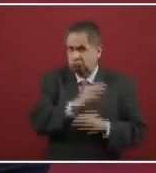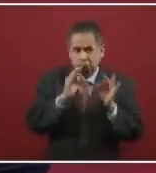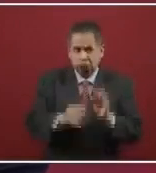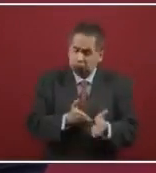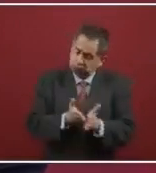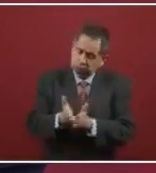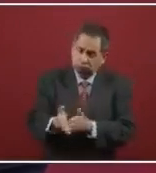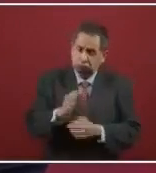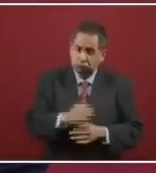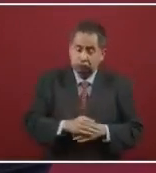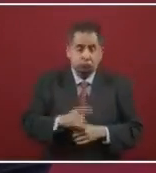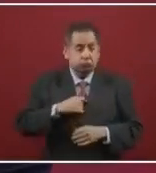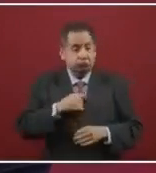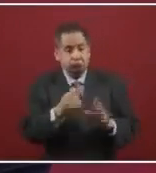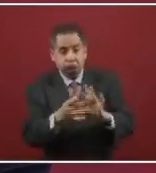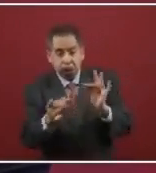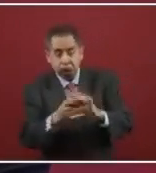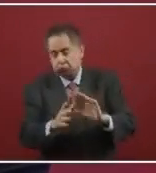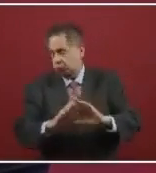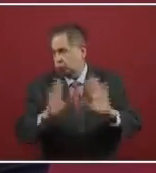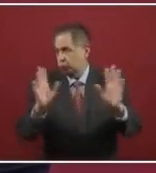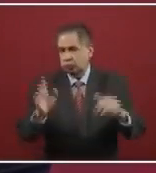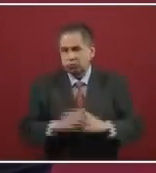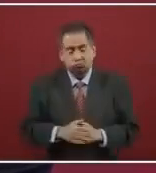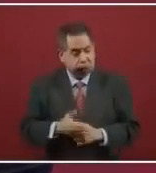porque si yo les contara,